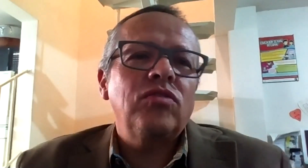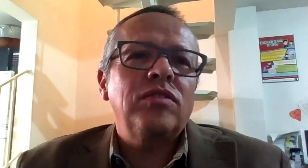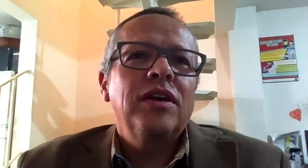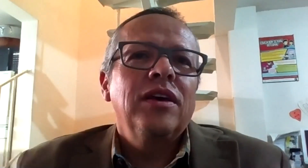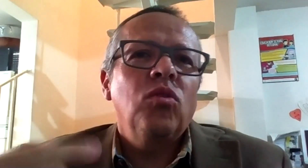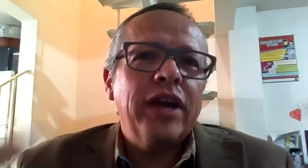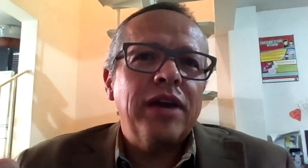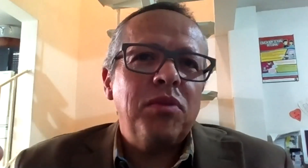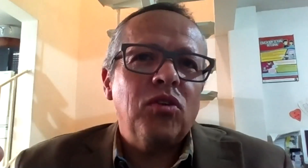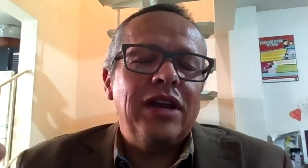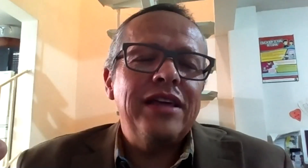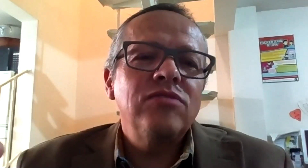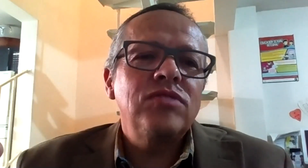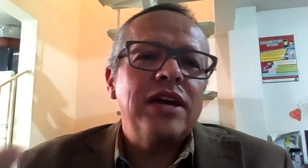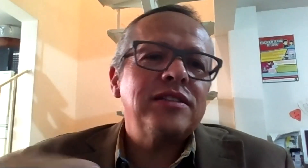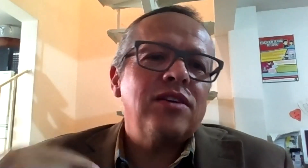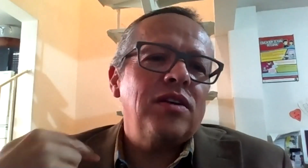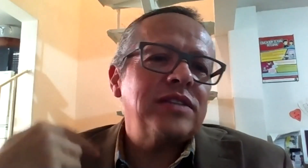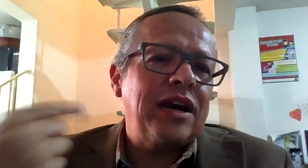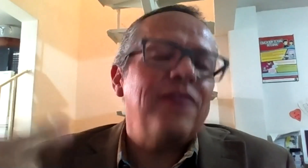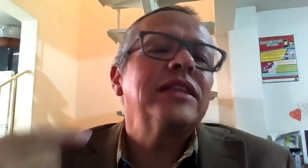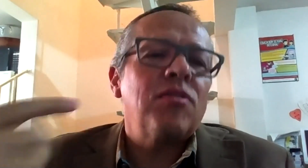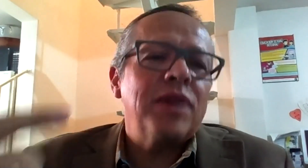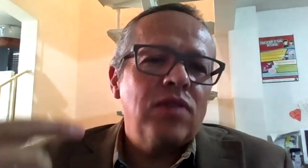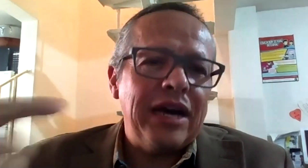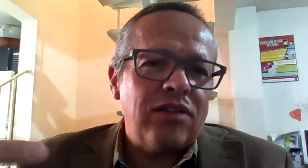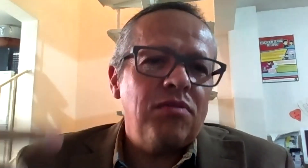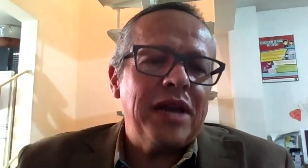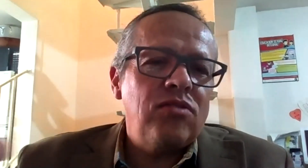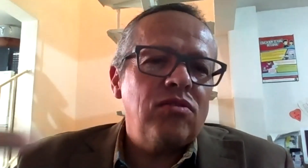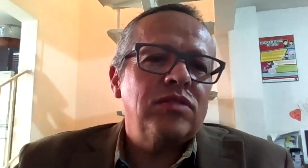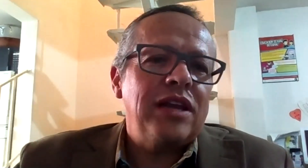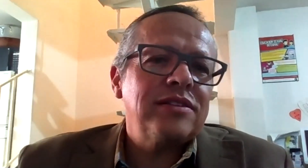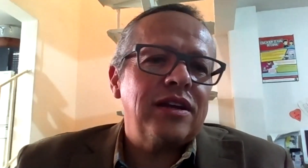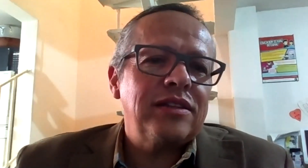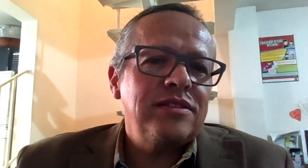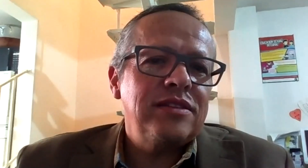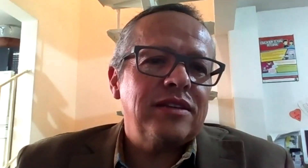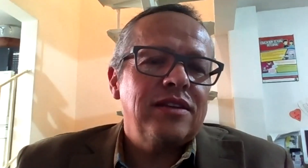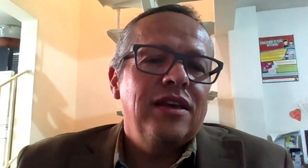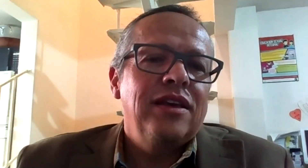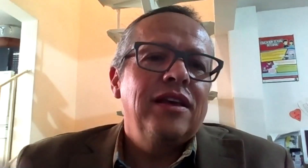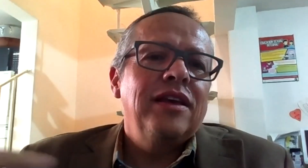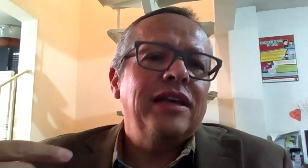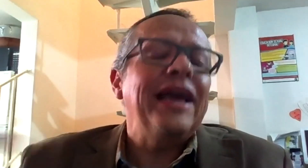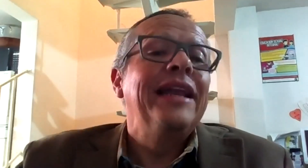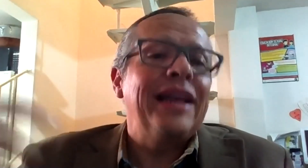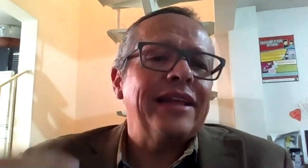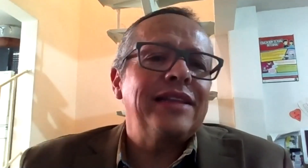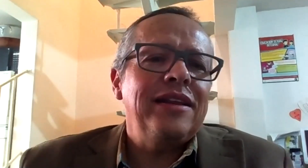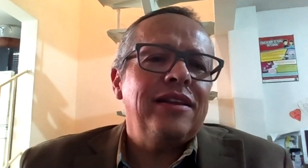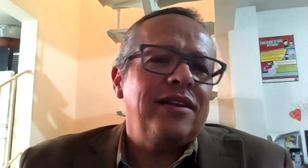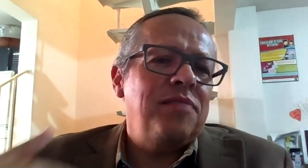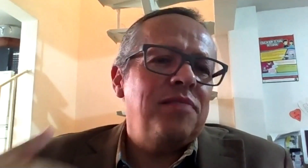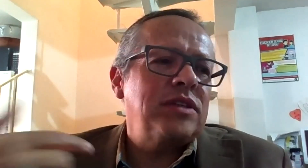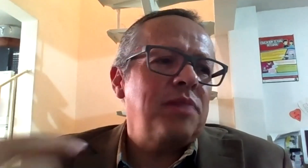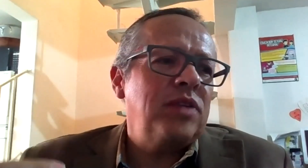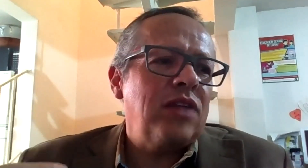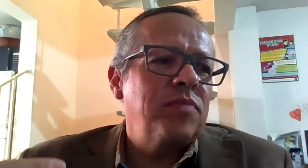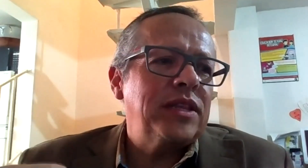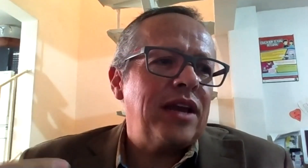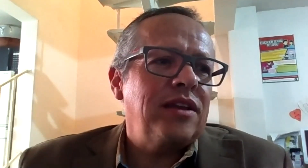digamos, tiene los elementos suficientes para que sea presumiblemente algo o alguien involucrado en la comisión del delito, o sea, o que